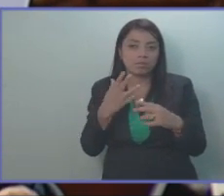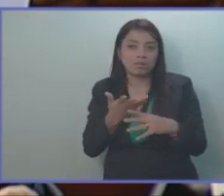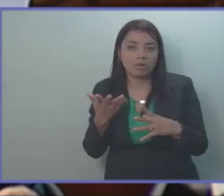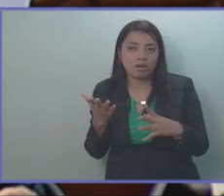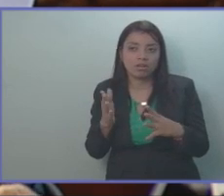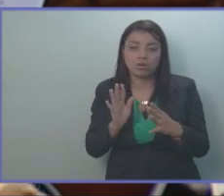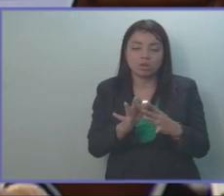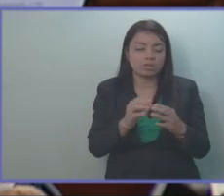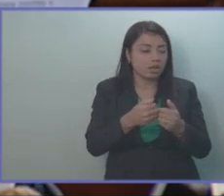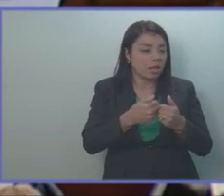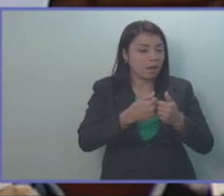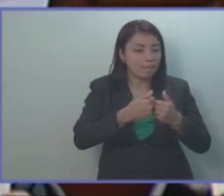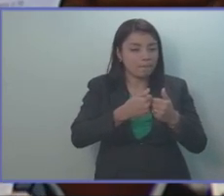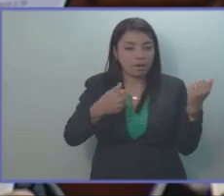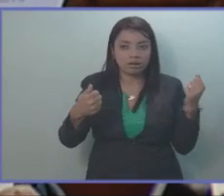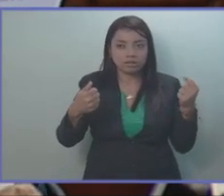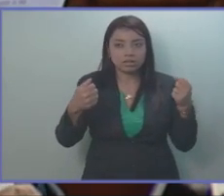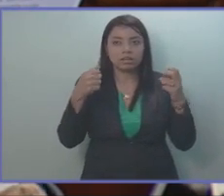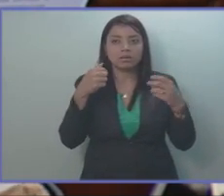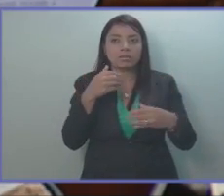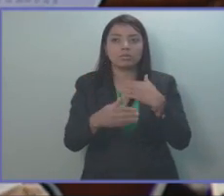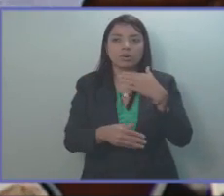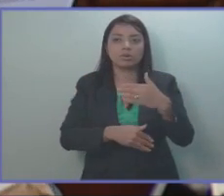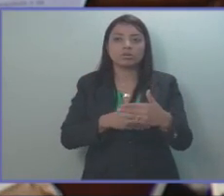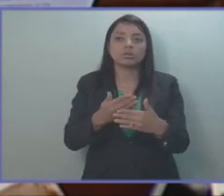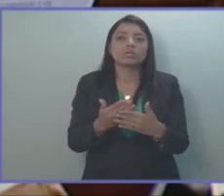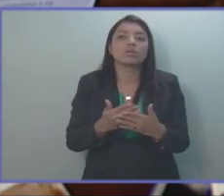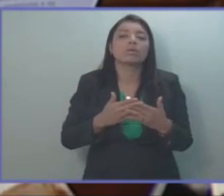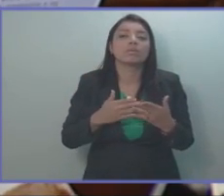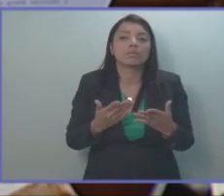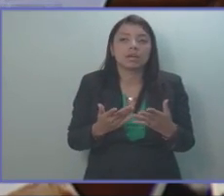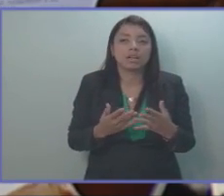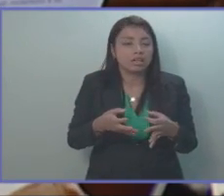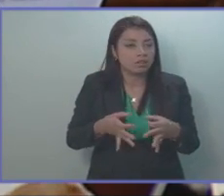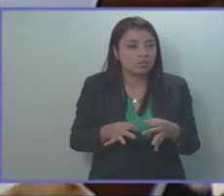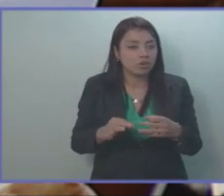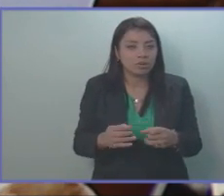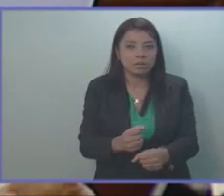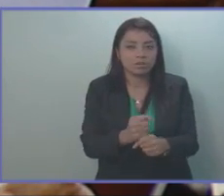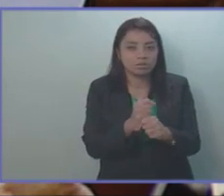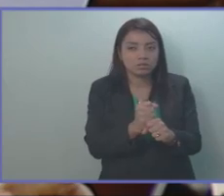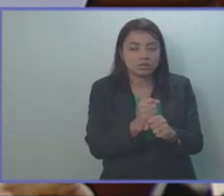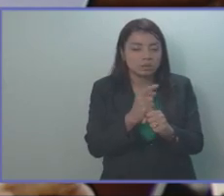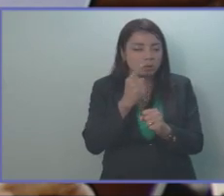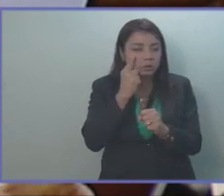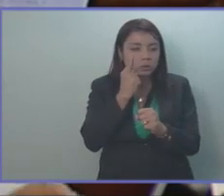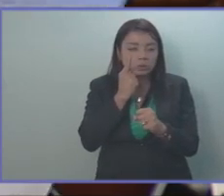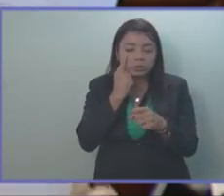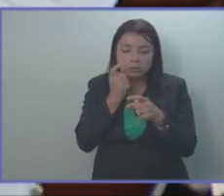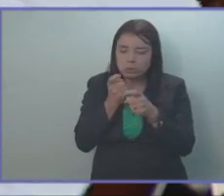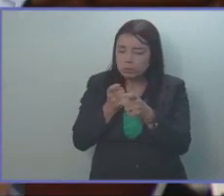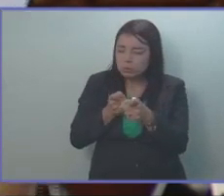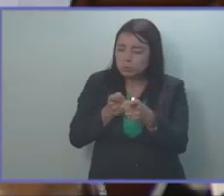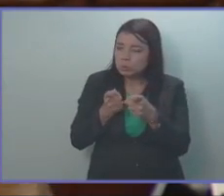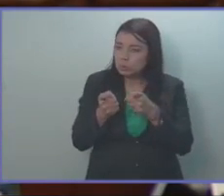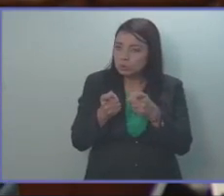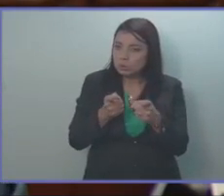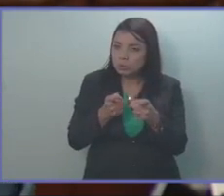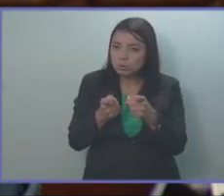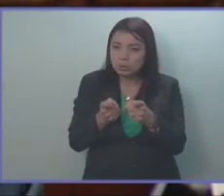especialmente estricto, diseñado para ejercer de forma segura un mayor control y